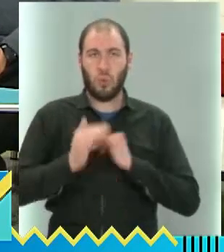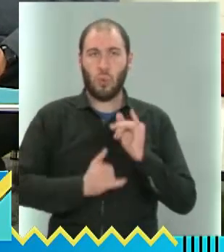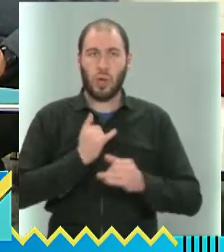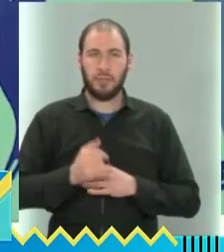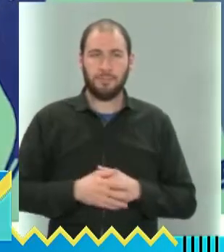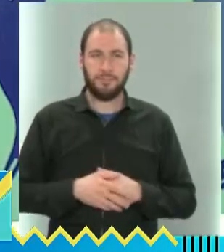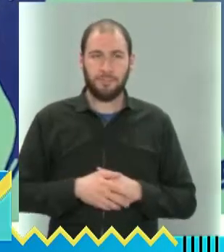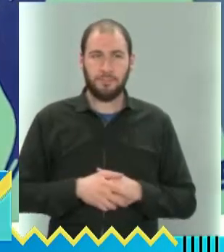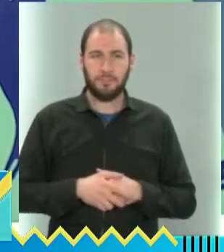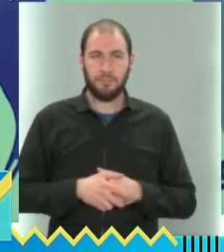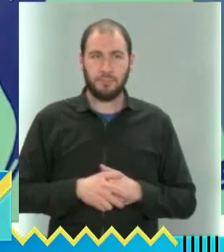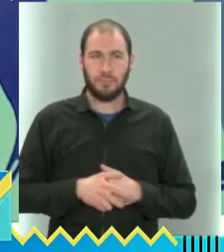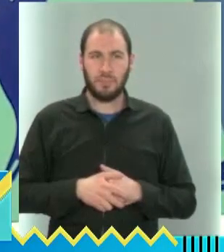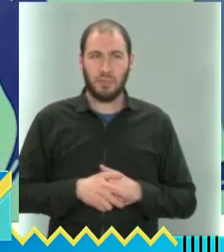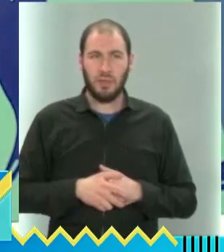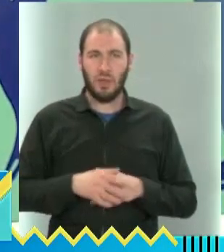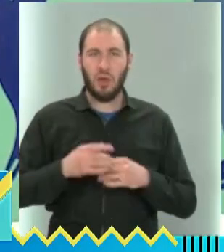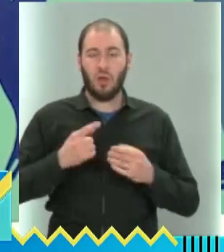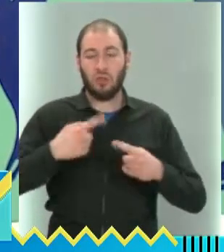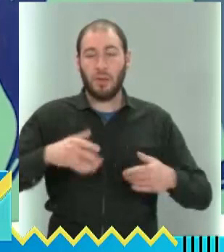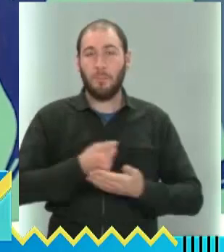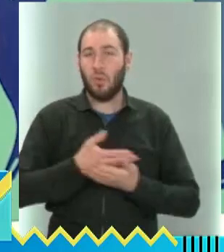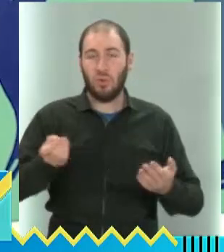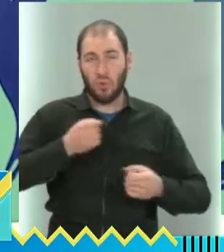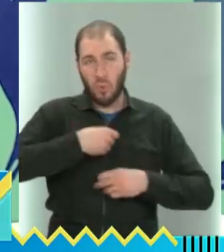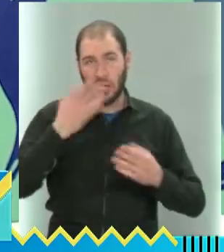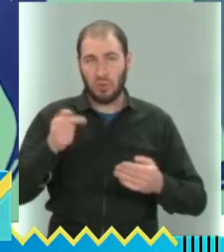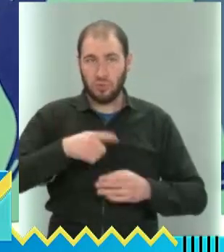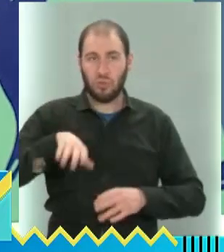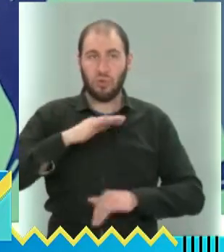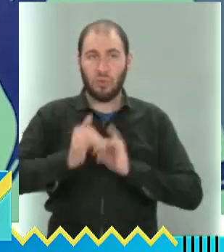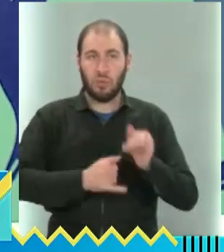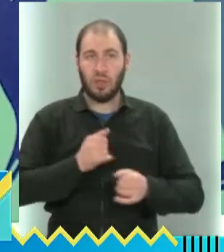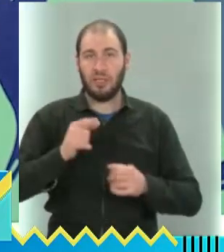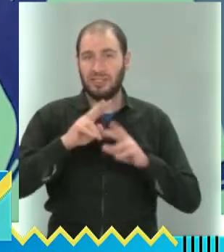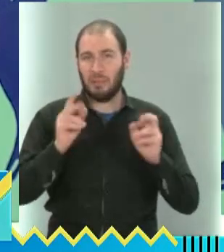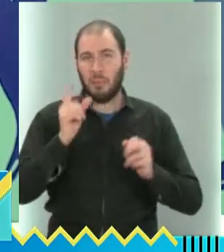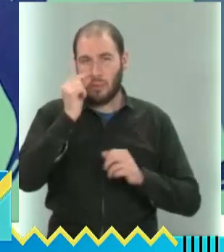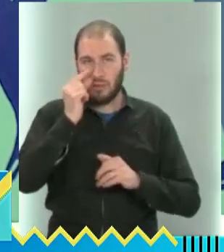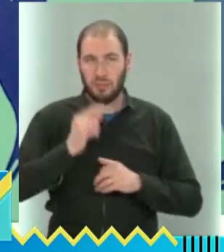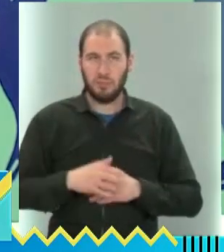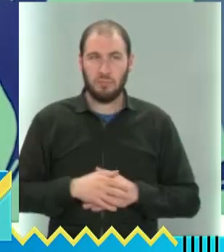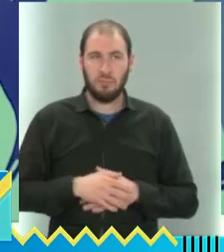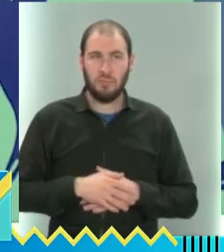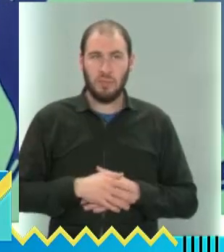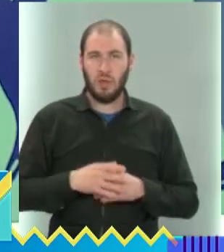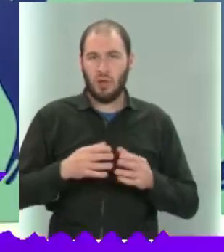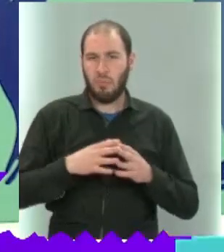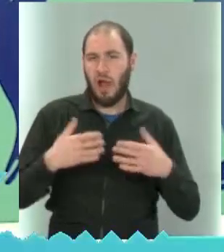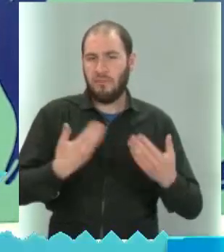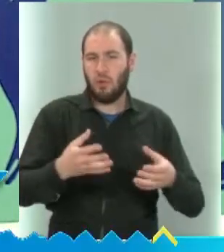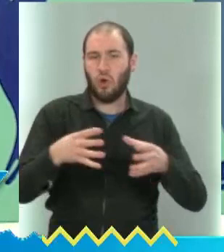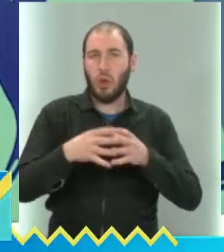es que cualquier acto público en el que nos expresamos es un acto político. No digo partidario